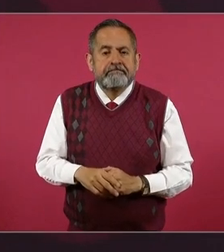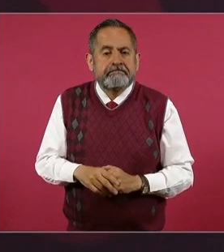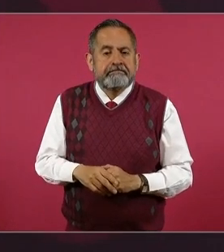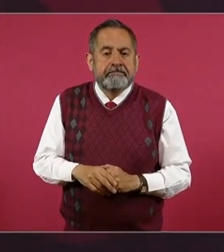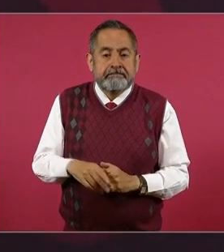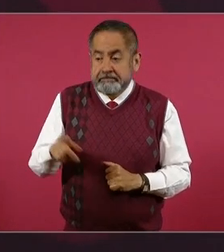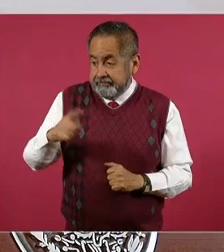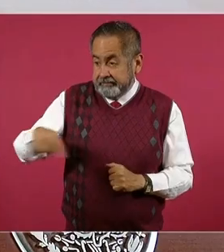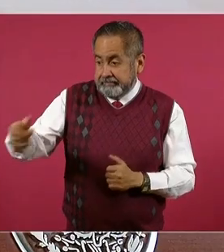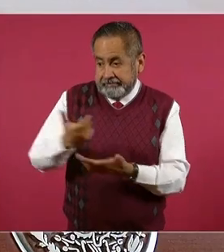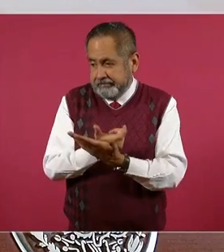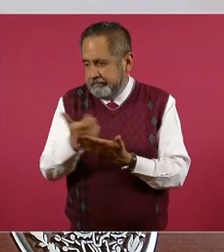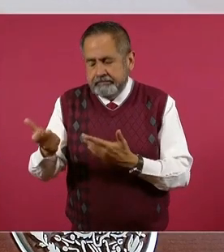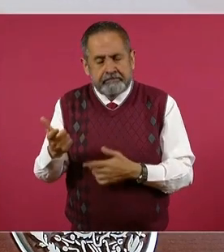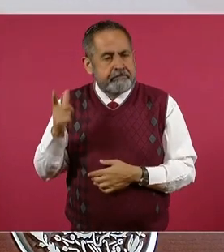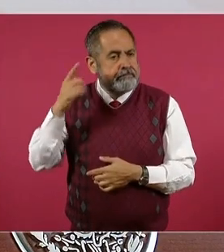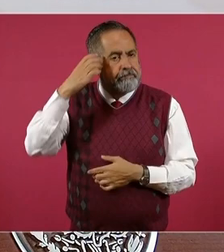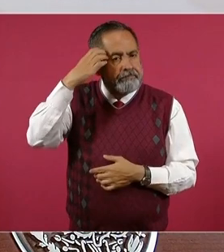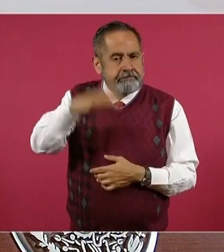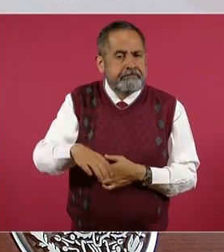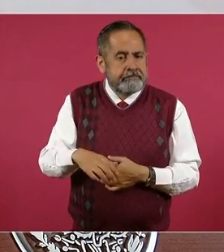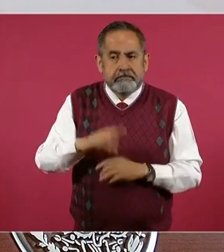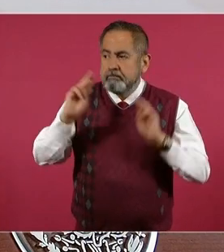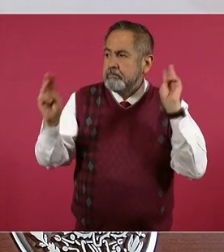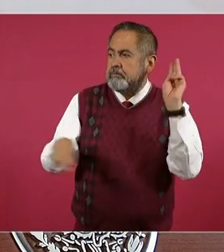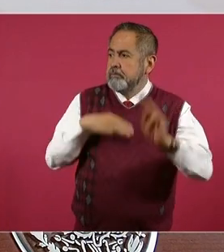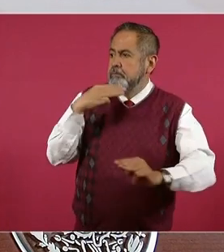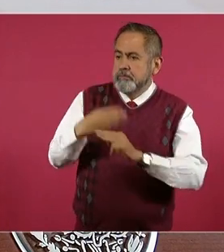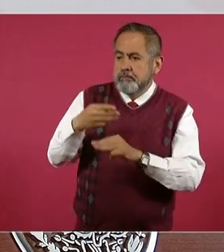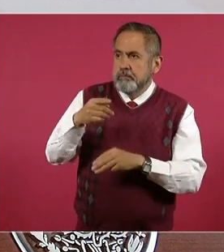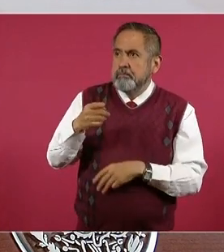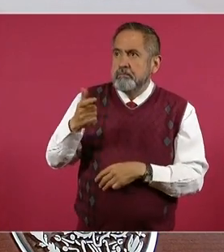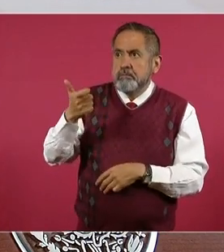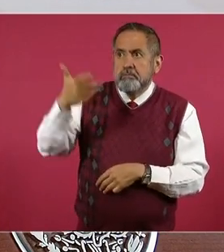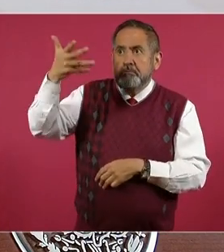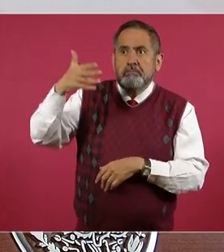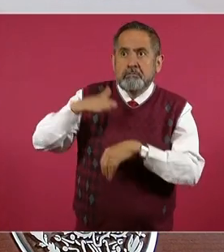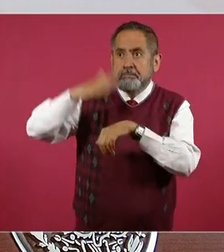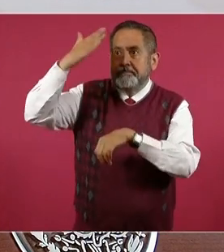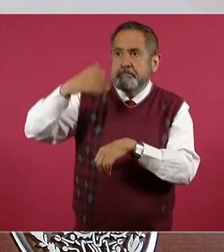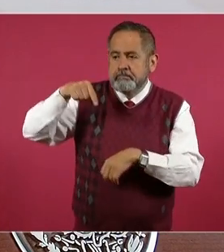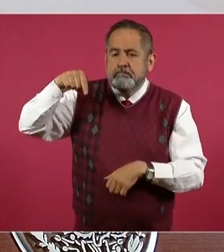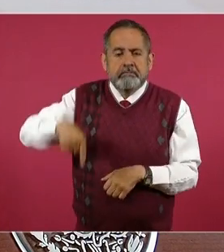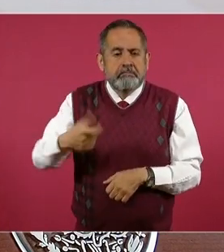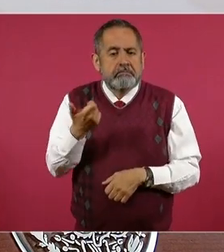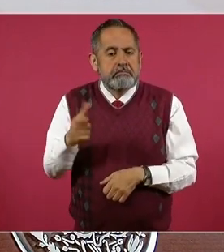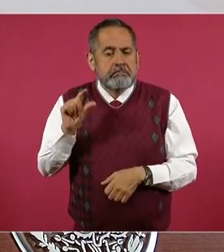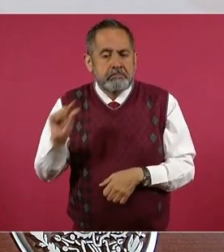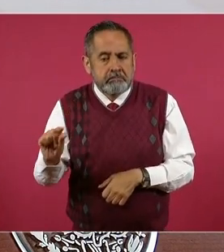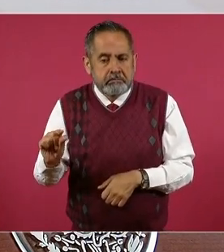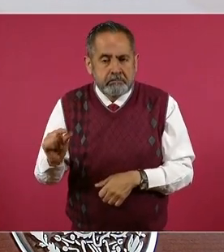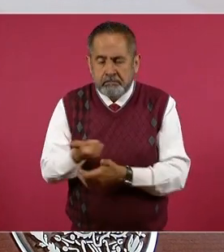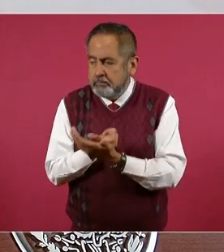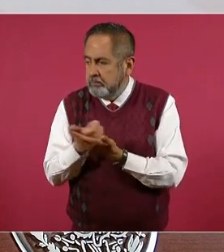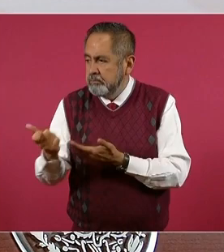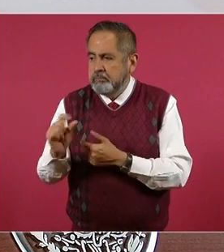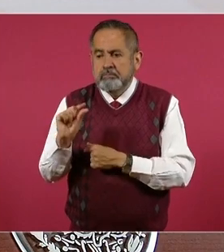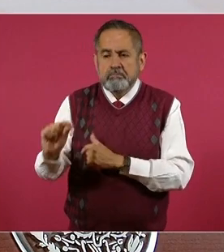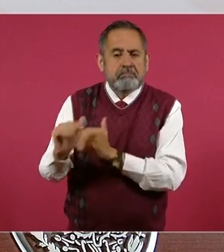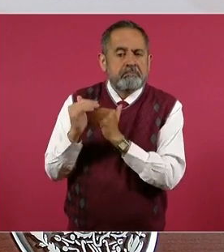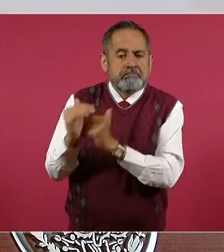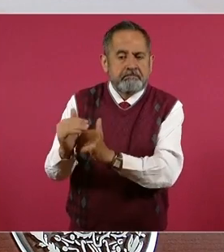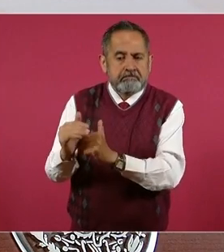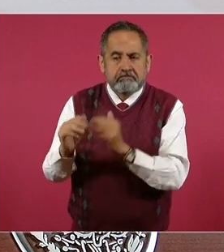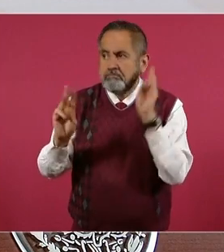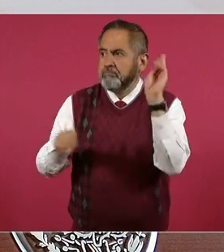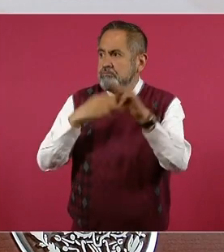más infames del mundo, porque México tenía los salarios más bajos en